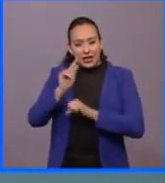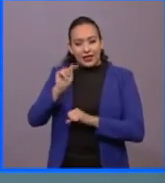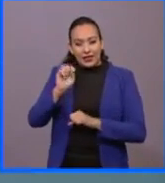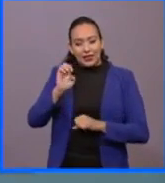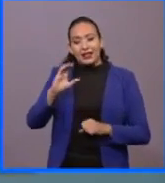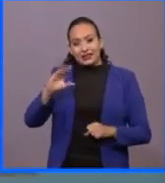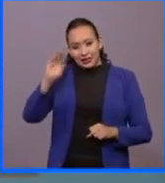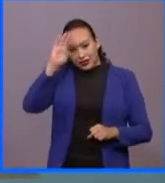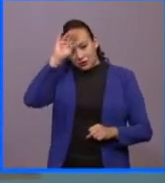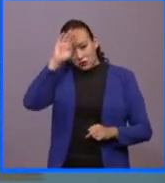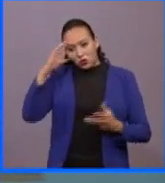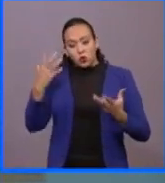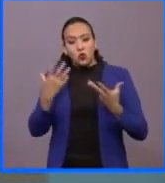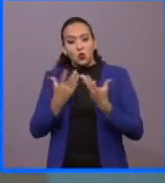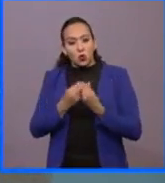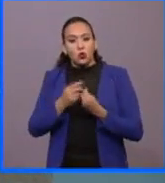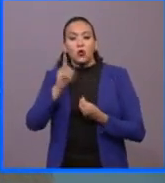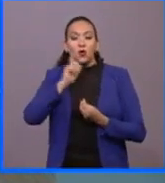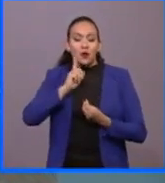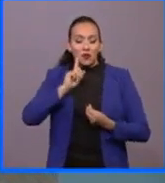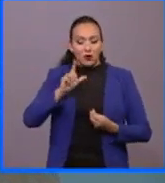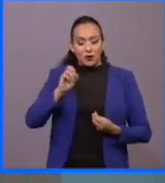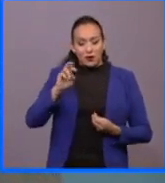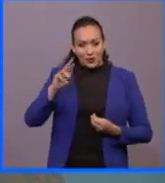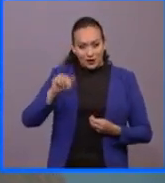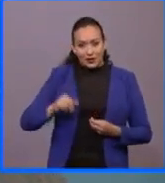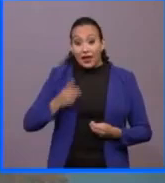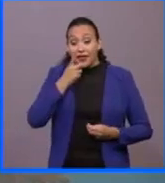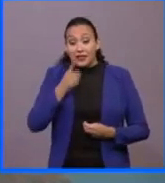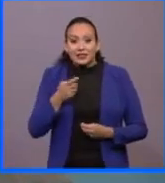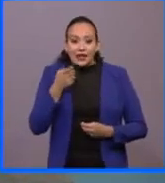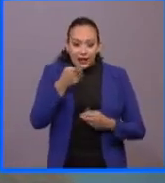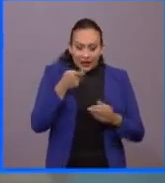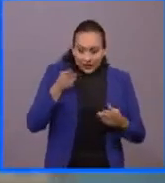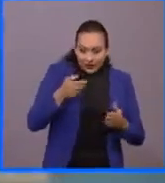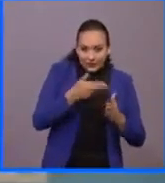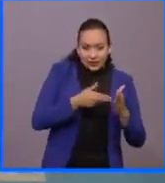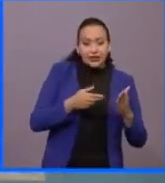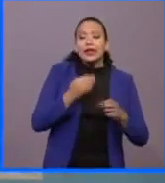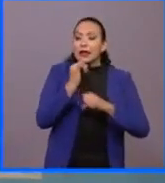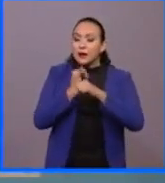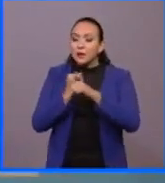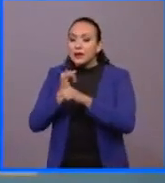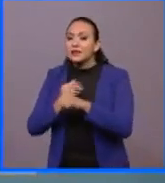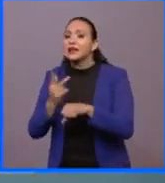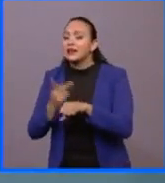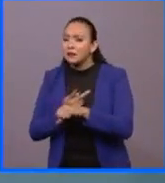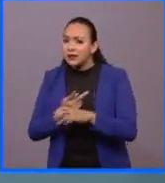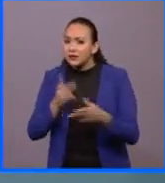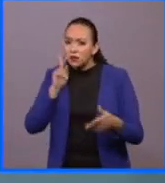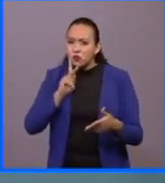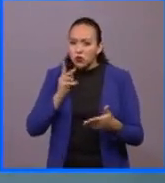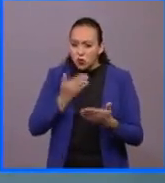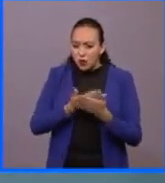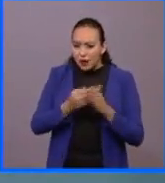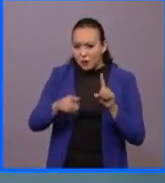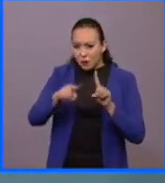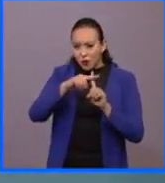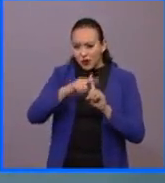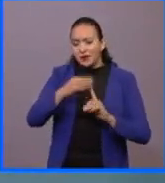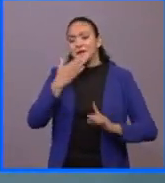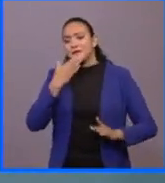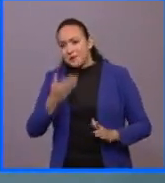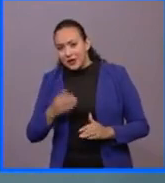en conjunto con la doctora Laurence Pantin, señaló que este instrumento se encargará de analizar los resultados que tendrá a mediano y largo